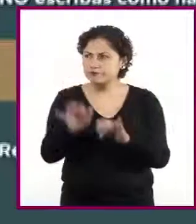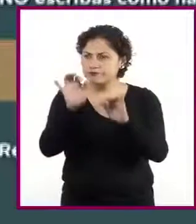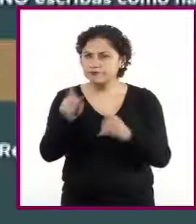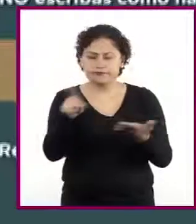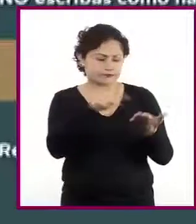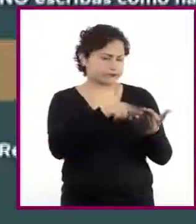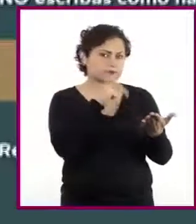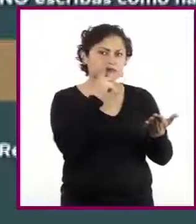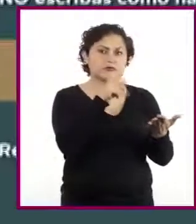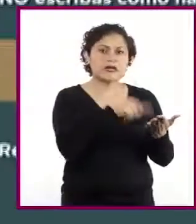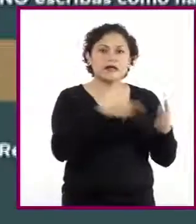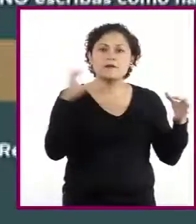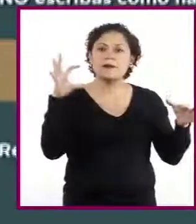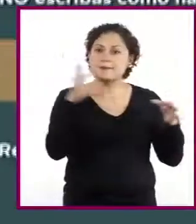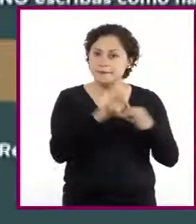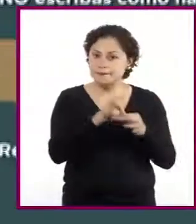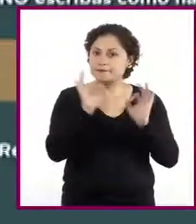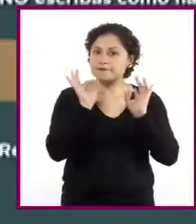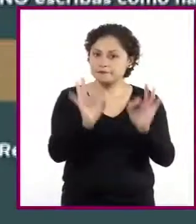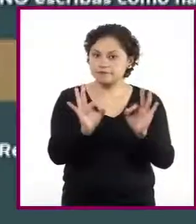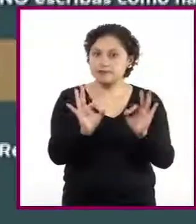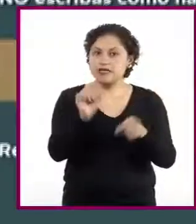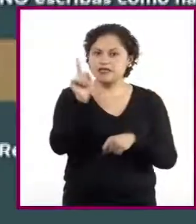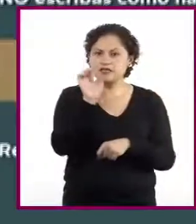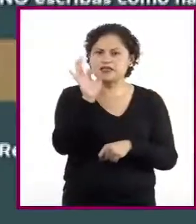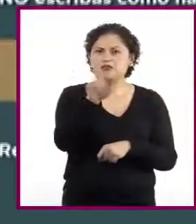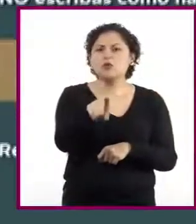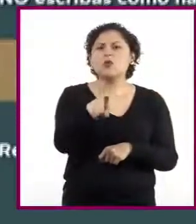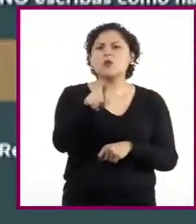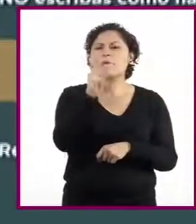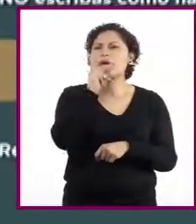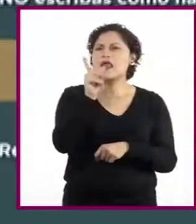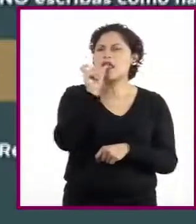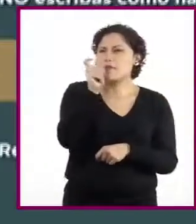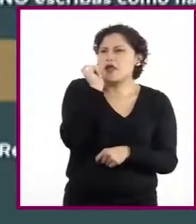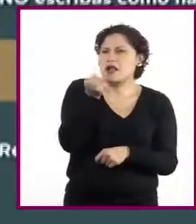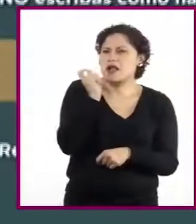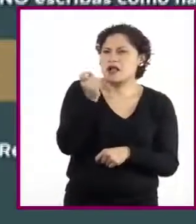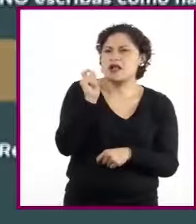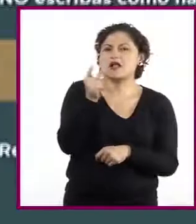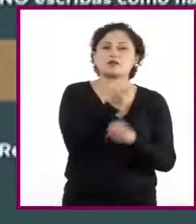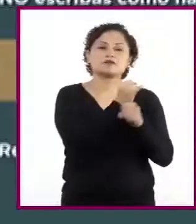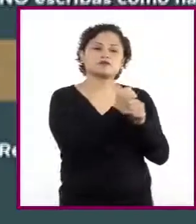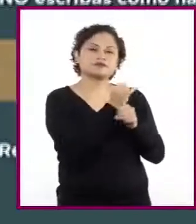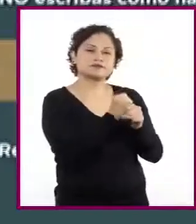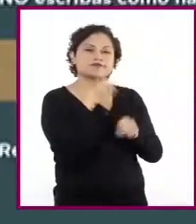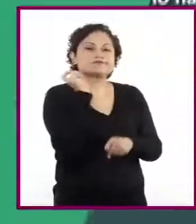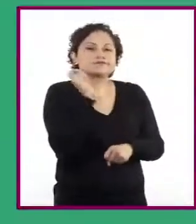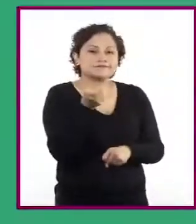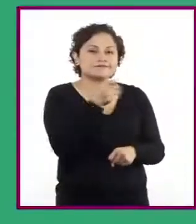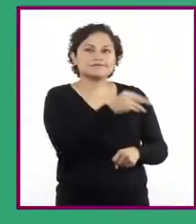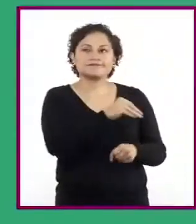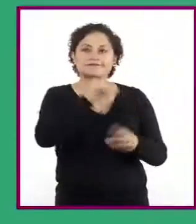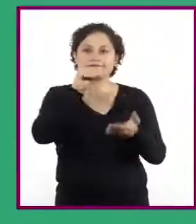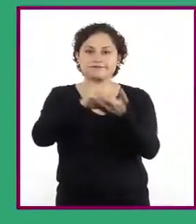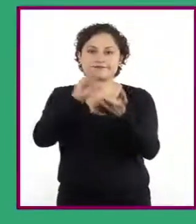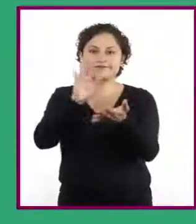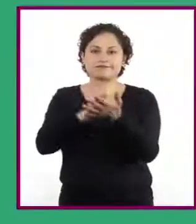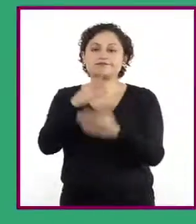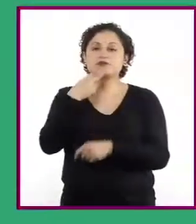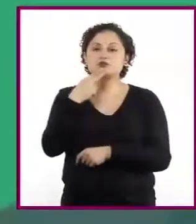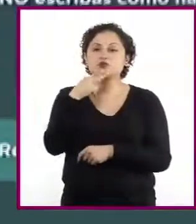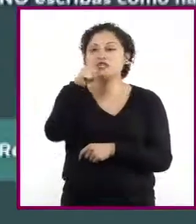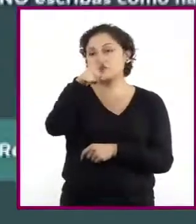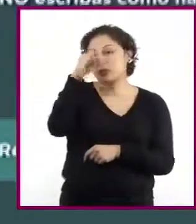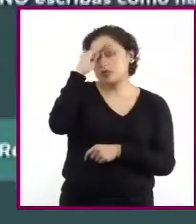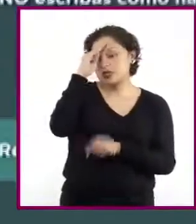También, si no estás seguro del significado de una palabra, no dudes en investigarlo. Piensa en tu receptor. Lee